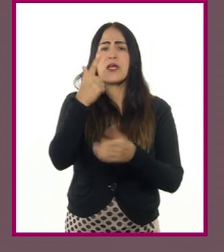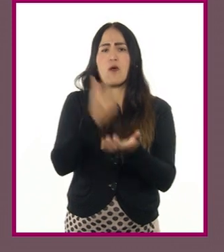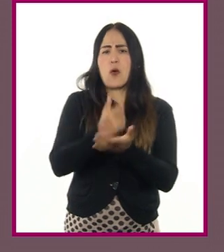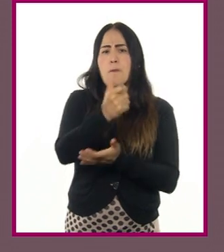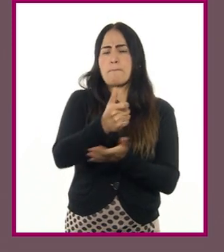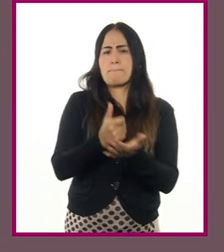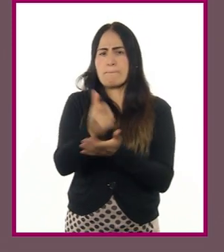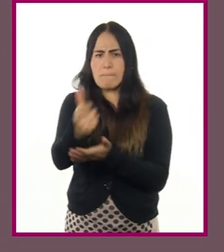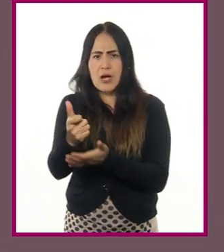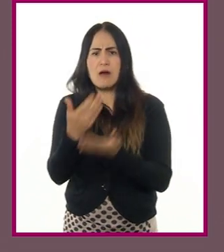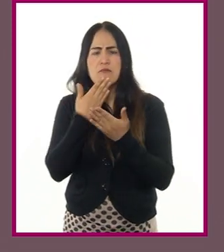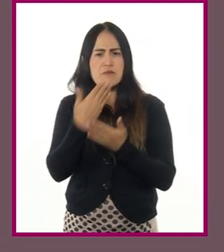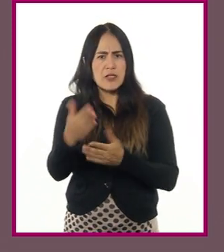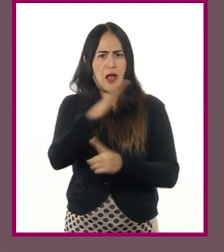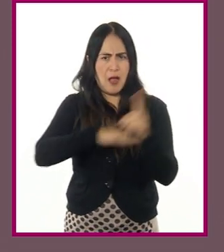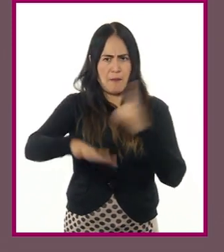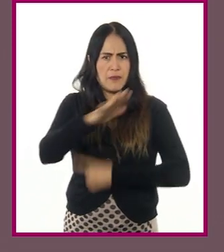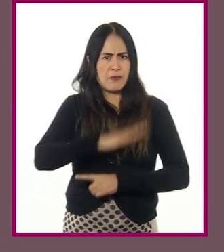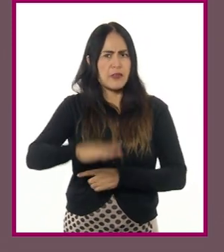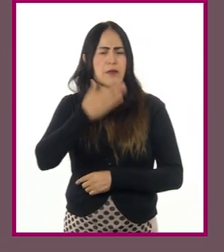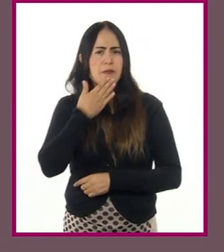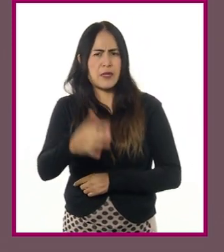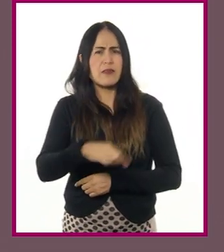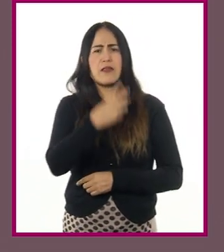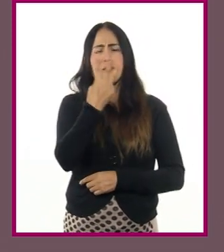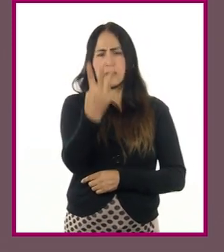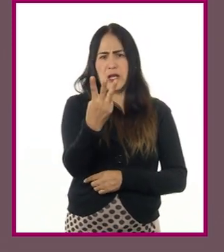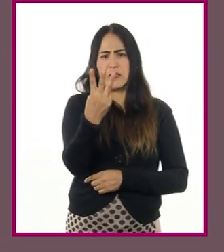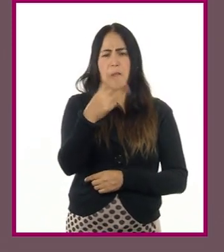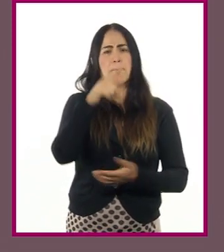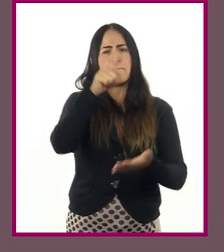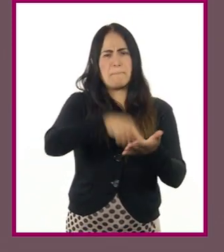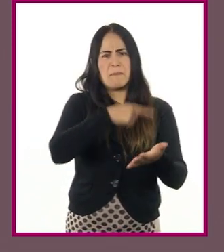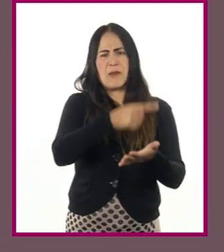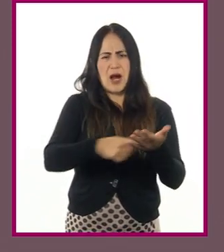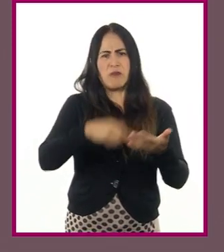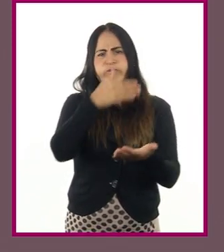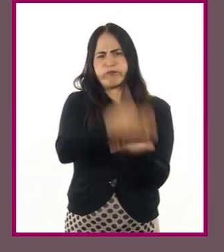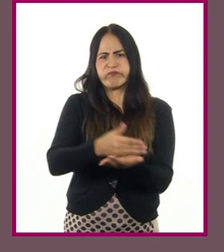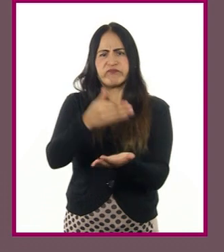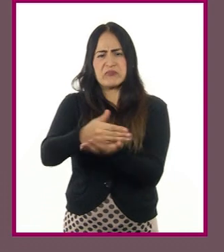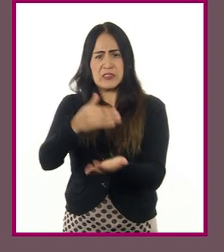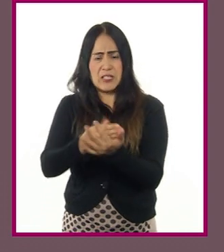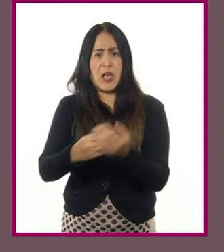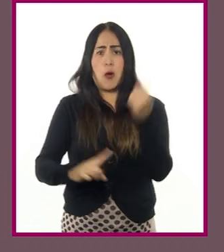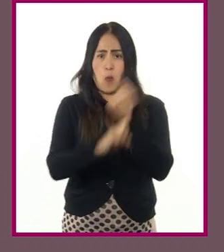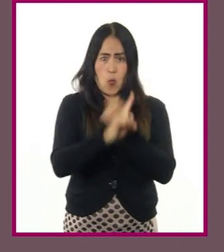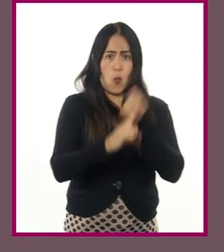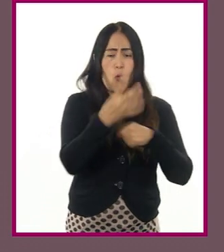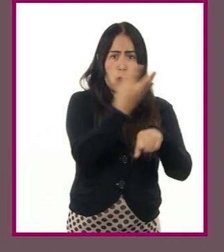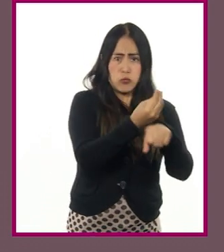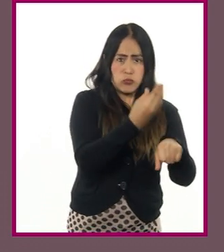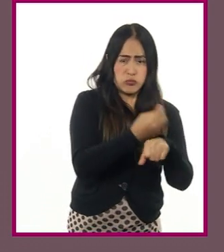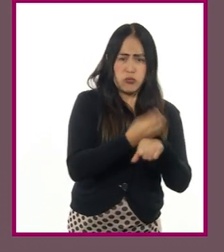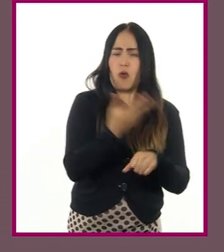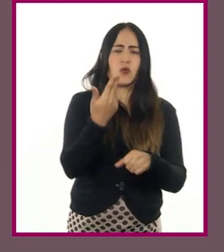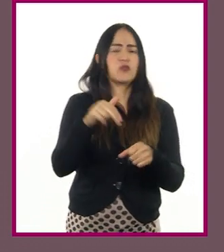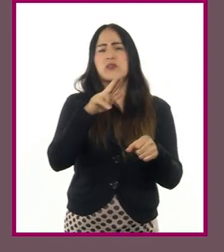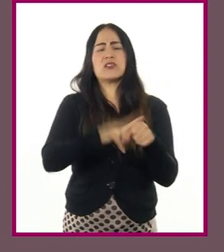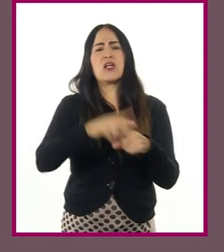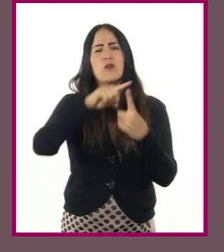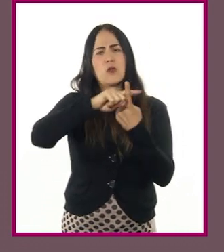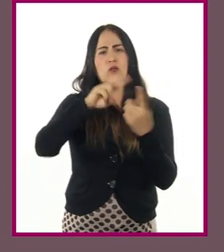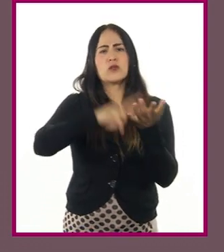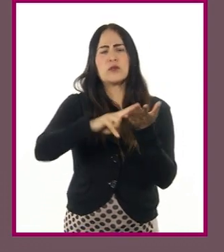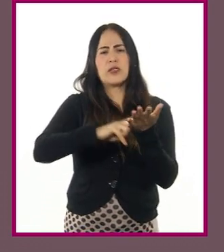salariales. Luego de 3 paros, el conflicto no se había resuelto. Los hospitales de la Cruz Verde y los infantiles del